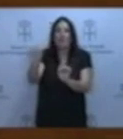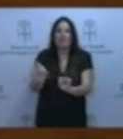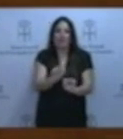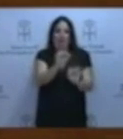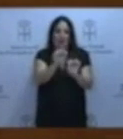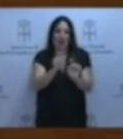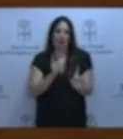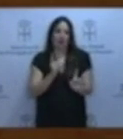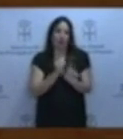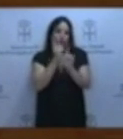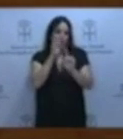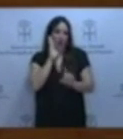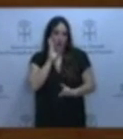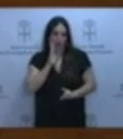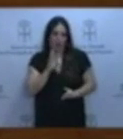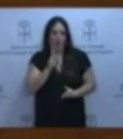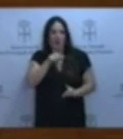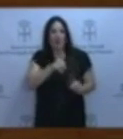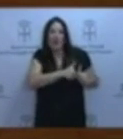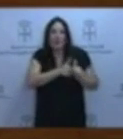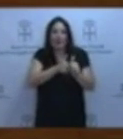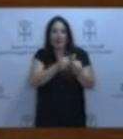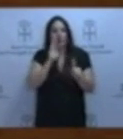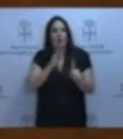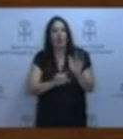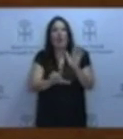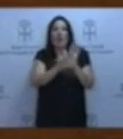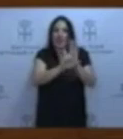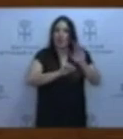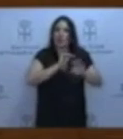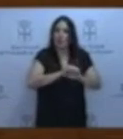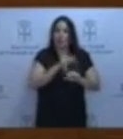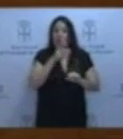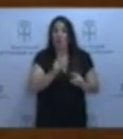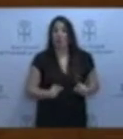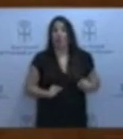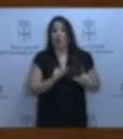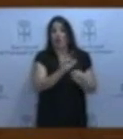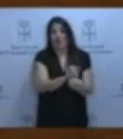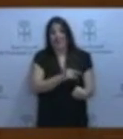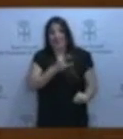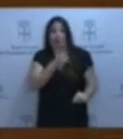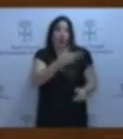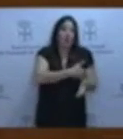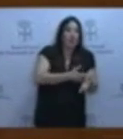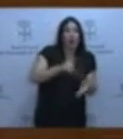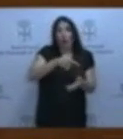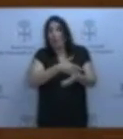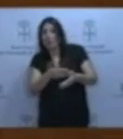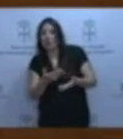corrupción y que se persiga también la corrupción que es legal, porque muchos de los sobrecostes, 1 millón por aquí, 1 millón por allá, eran